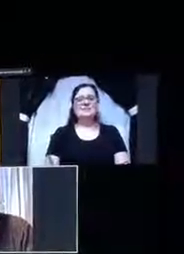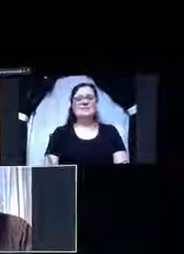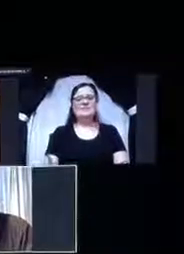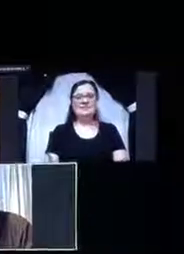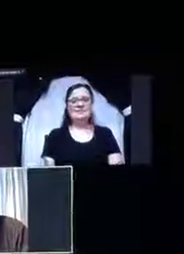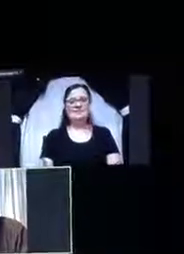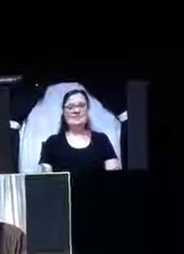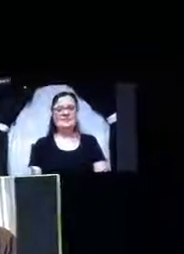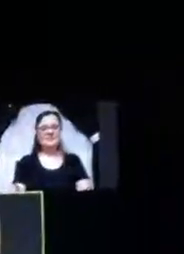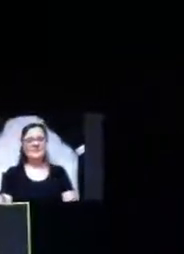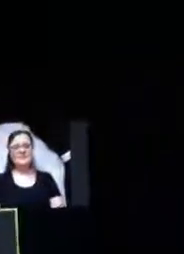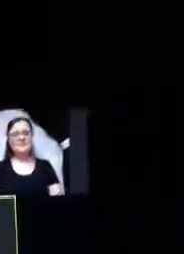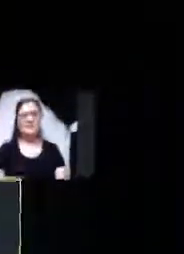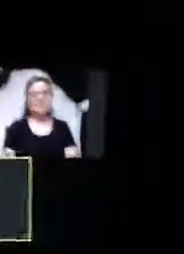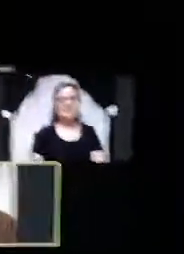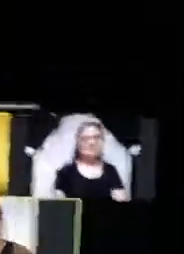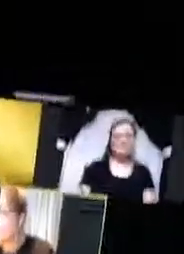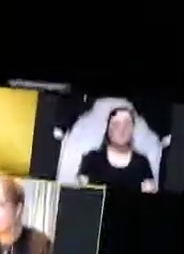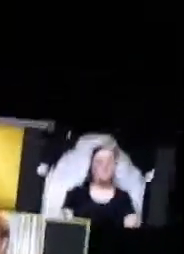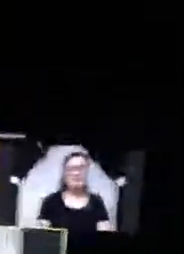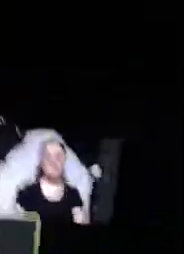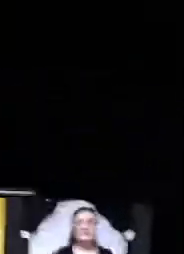Bueno, acá nos dicen